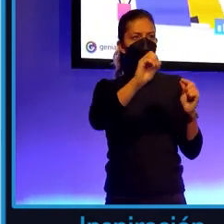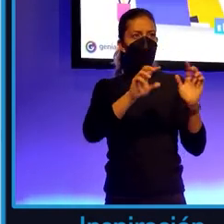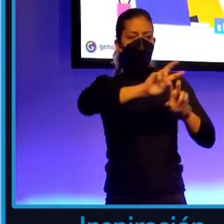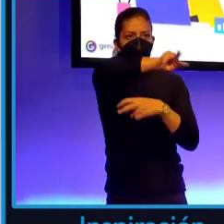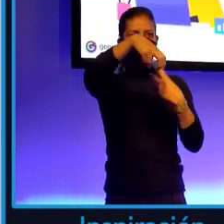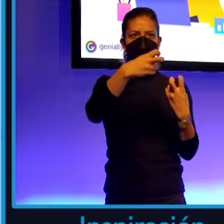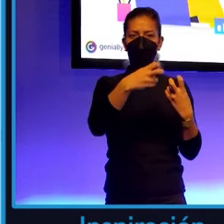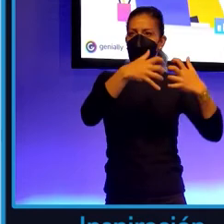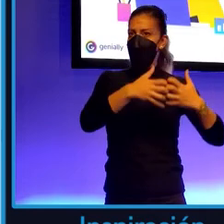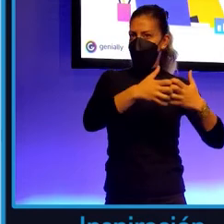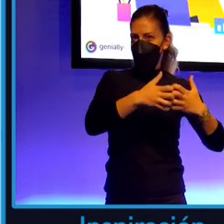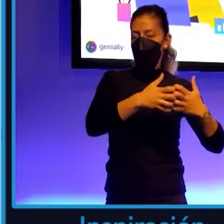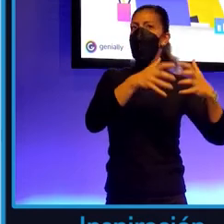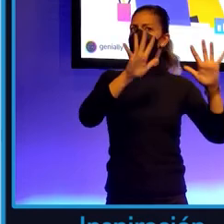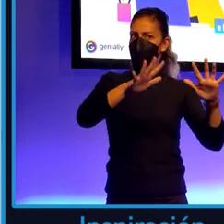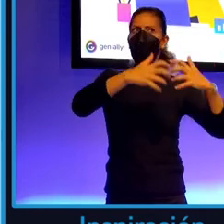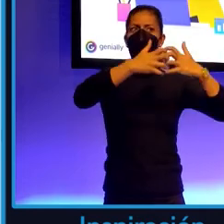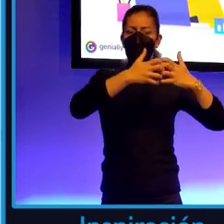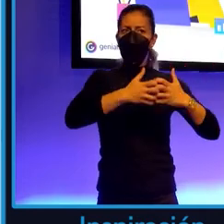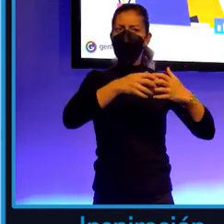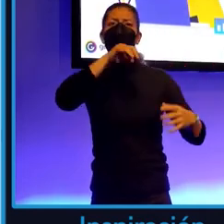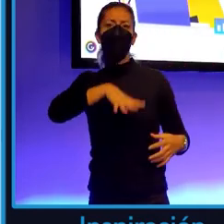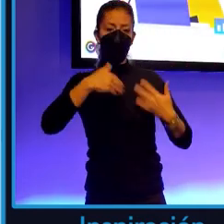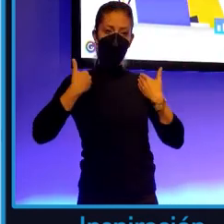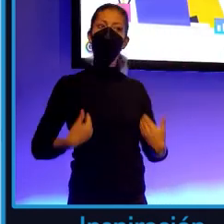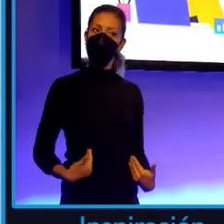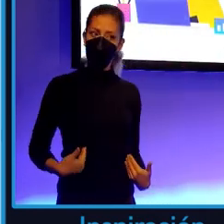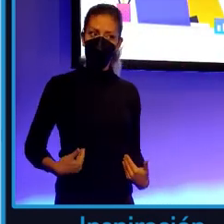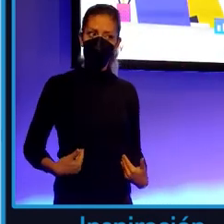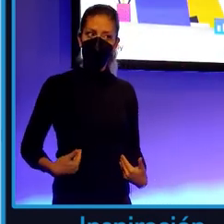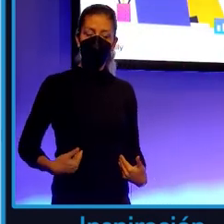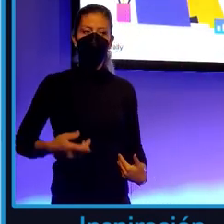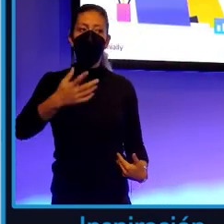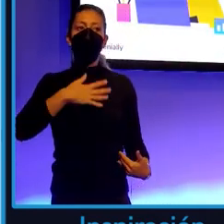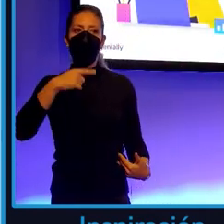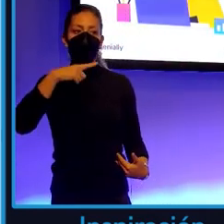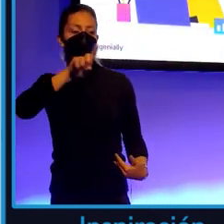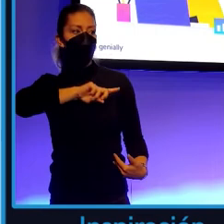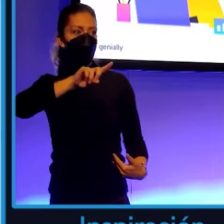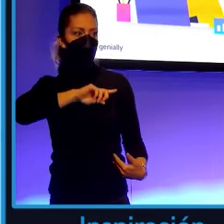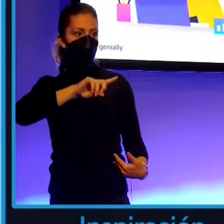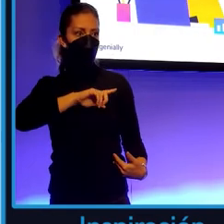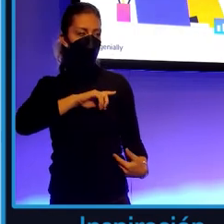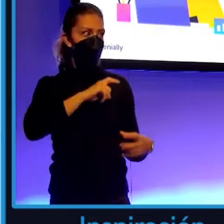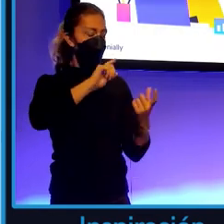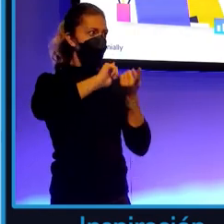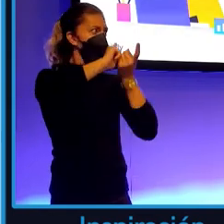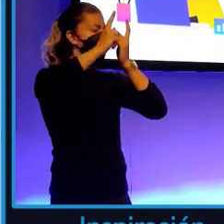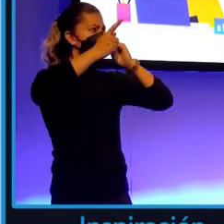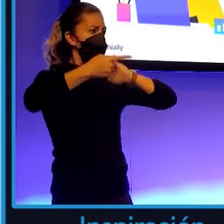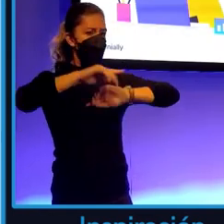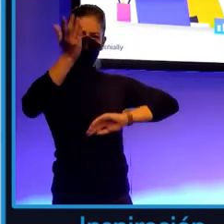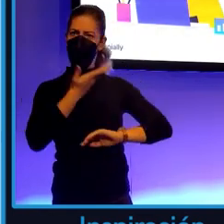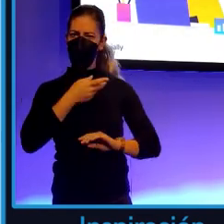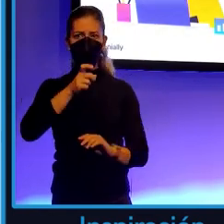de la máquina pero de la máquina humana como nosotros estamos evolucionando emocionalmente a tantos cambios como está afectando el ámbito